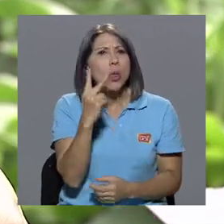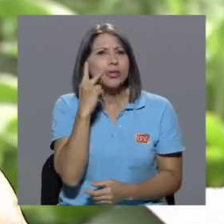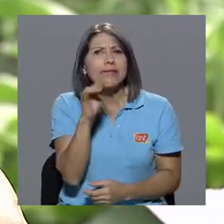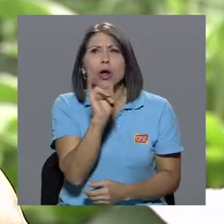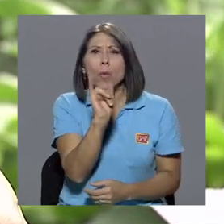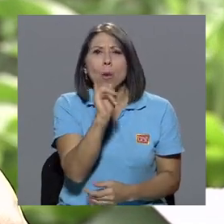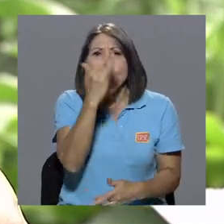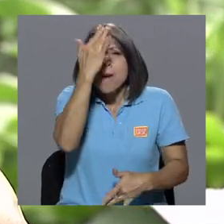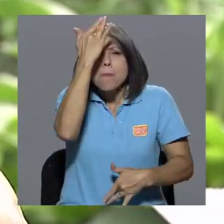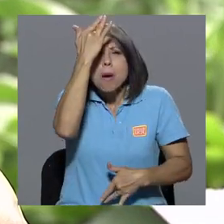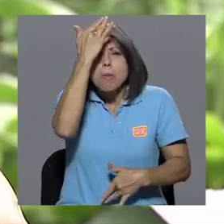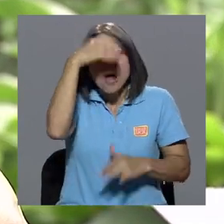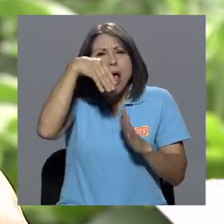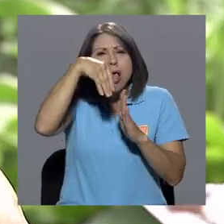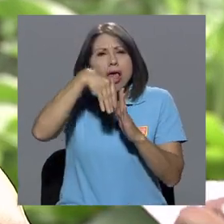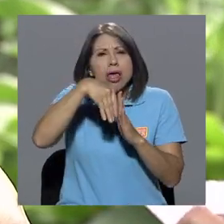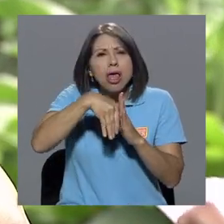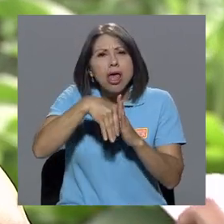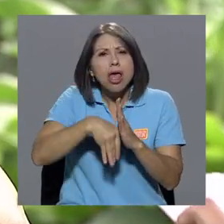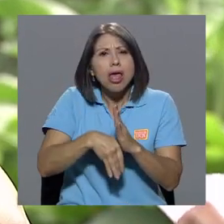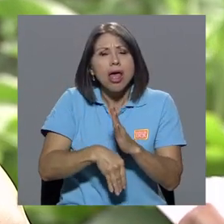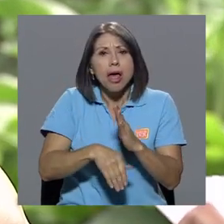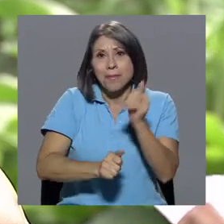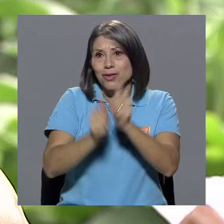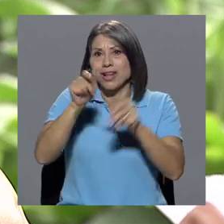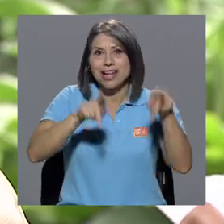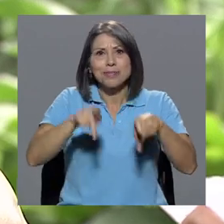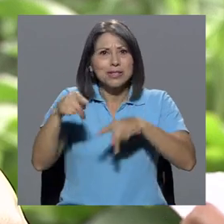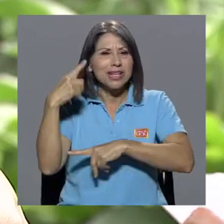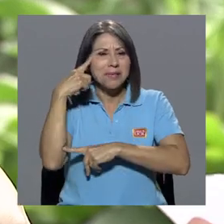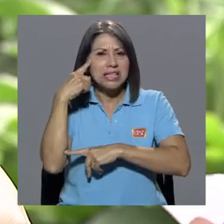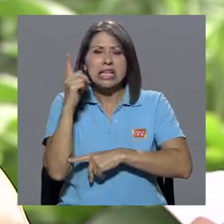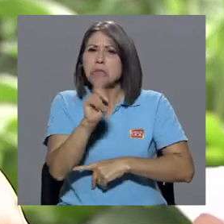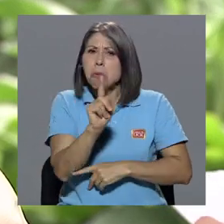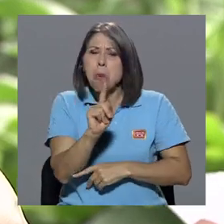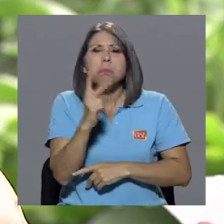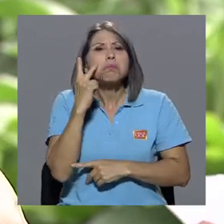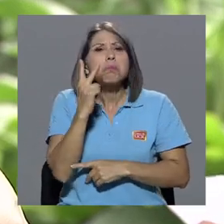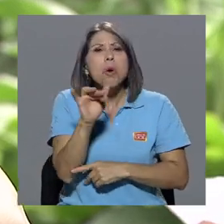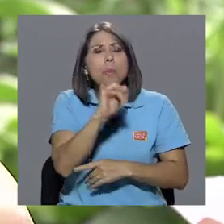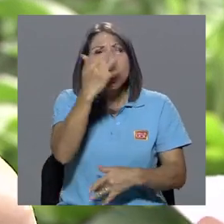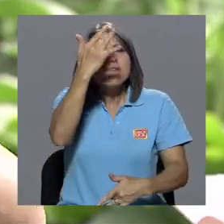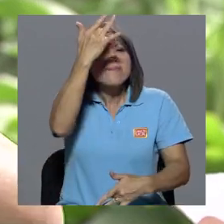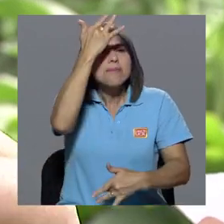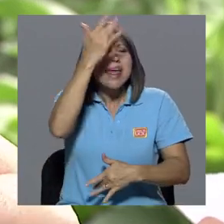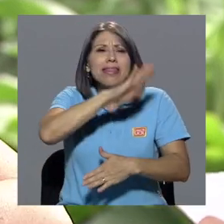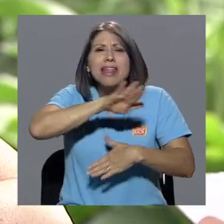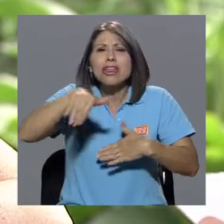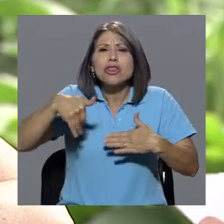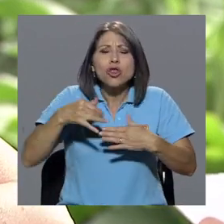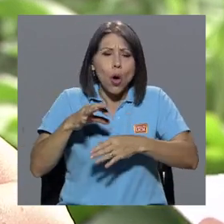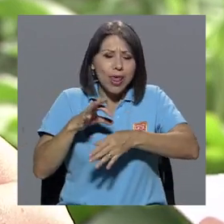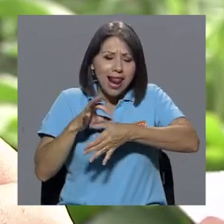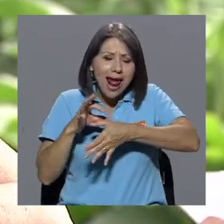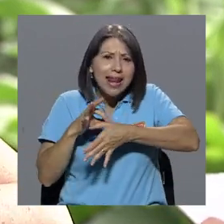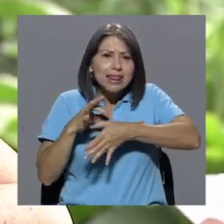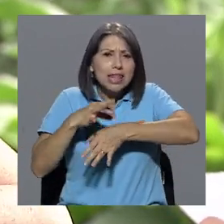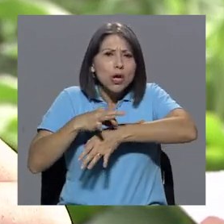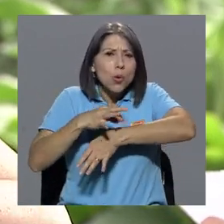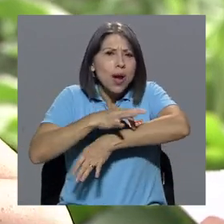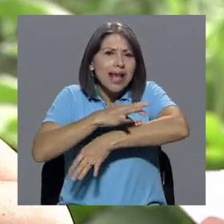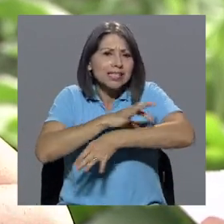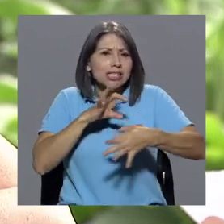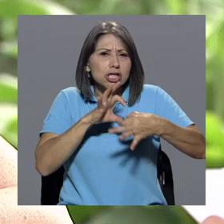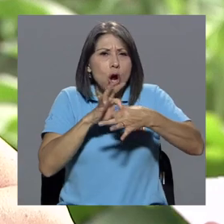patología meramente degenerativa, como lo piensa la mayoría de las personas, sino que es una enfermedad de toda la articulación. Primero, tal